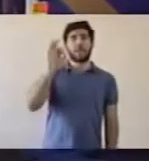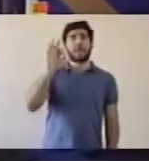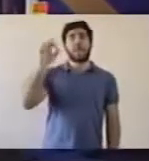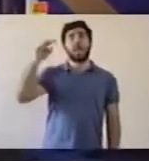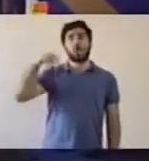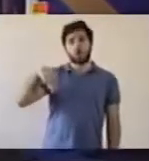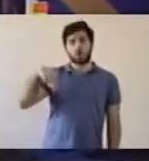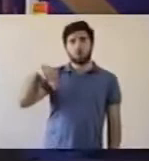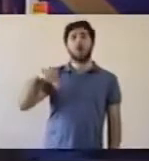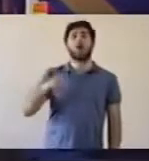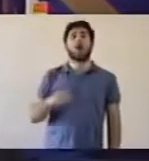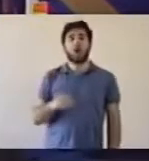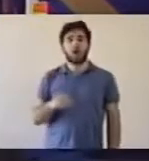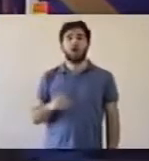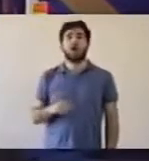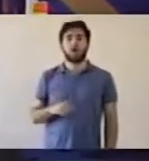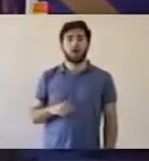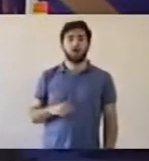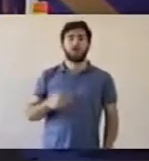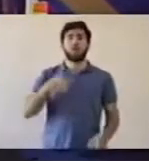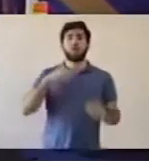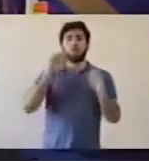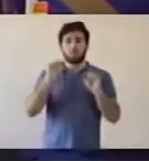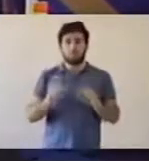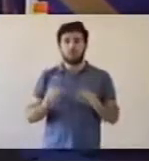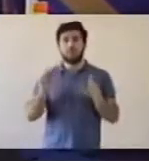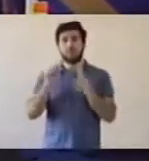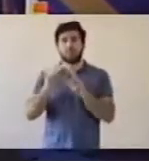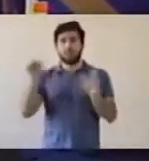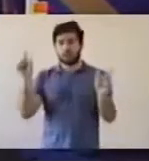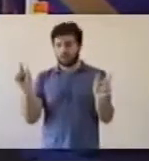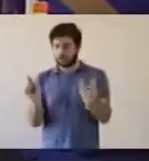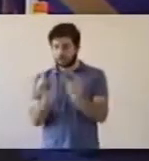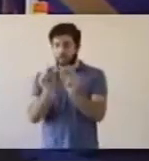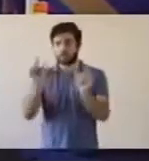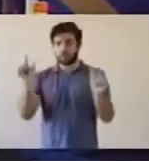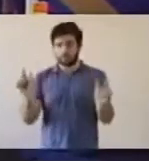nuevo concepto con la palabra campeón, puedo añadirle partículas.